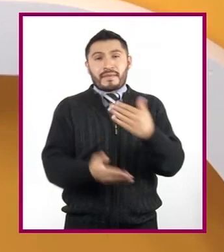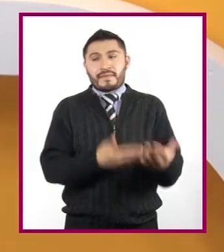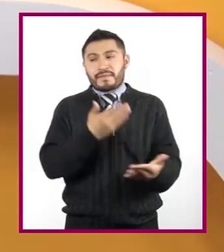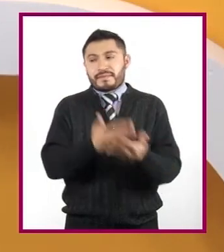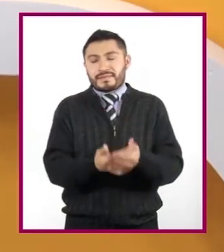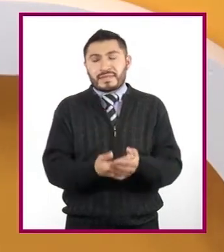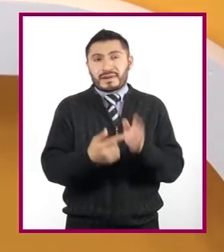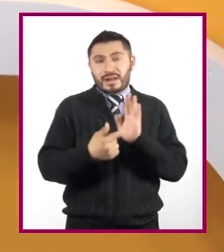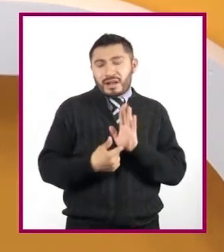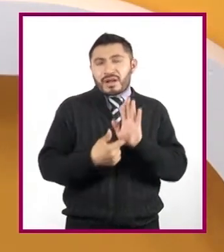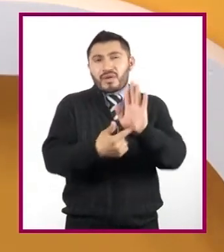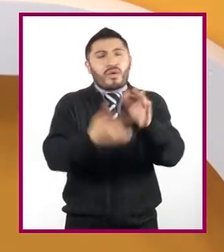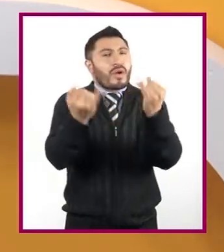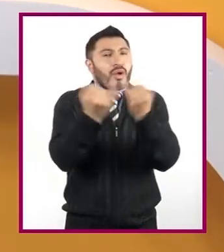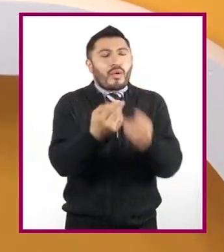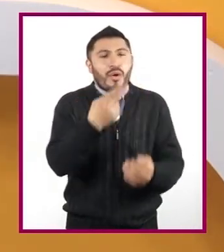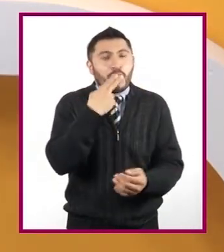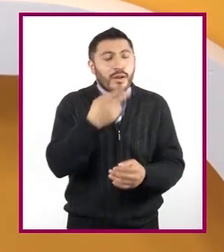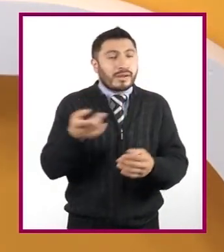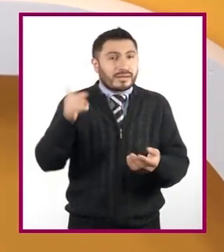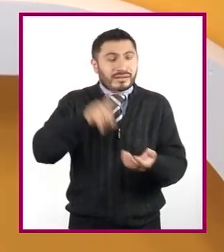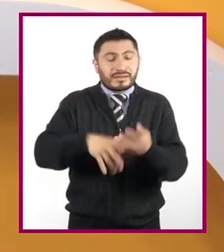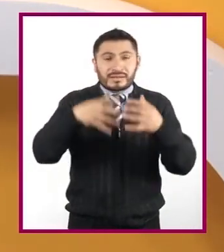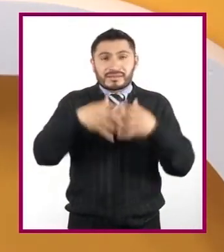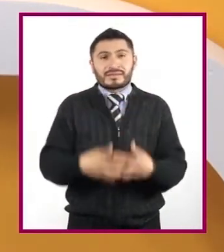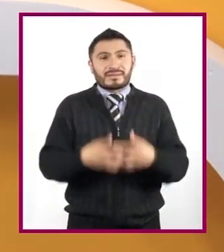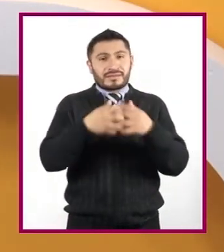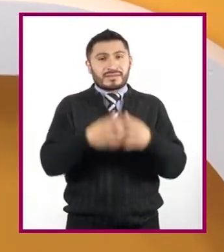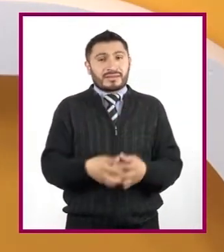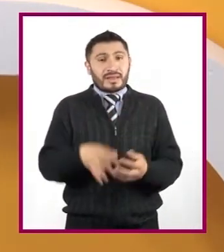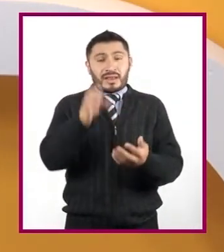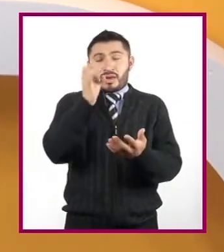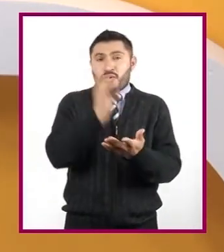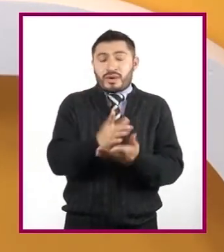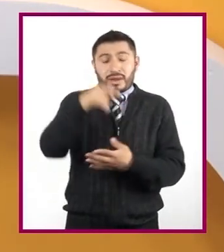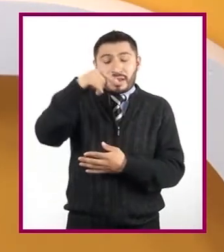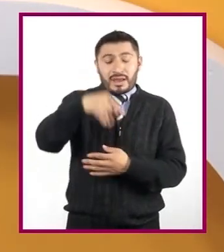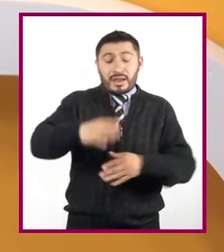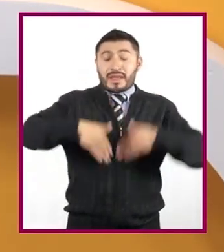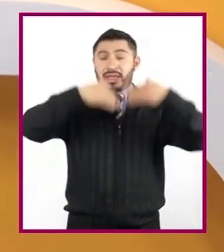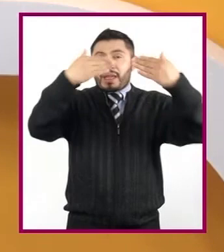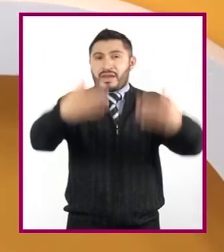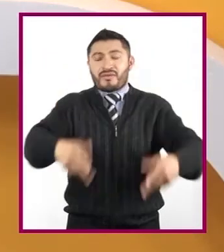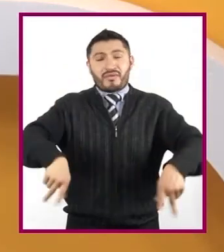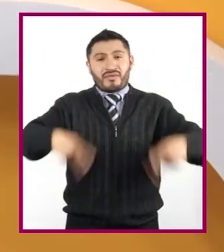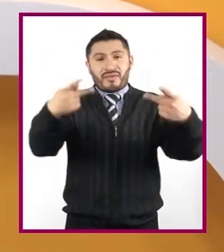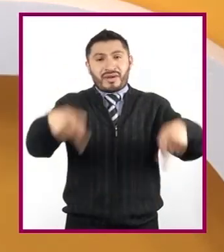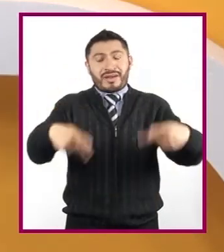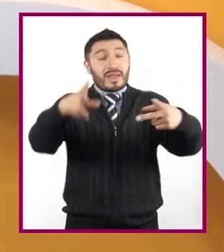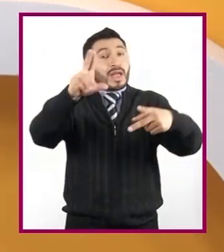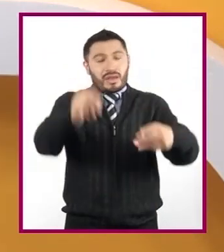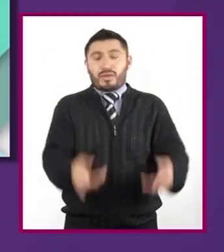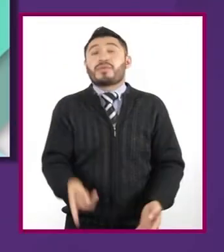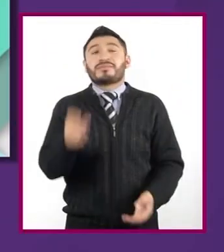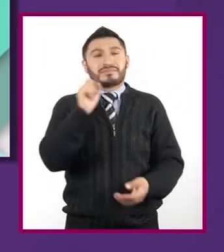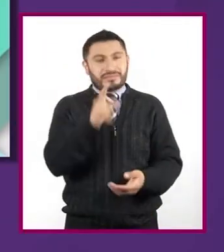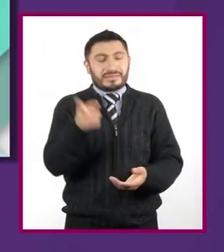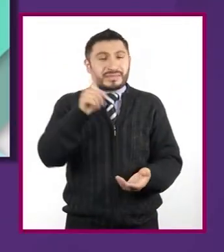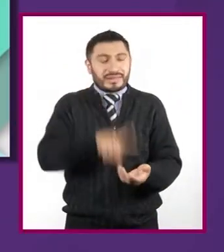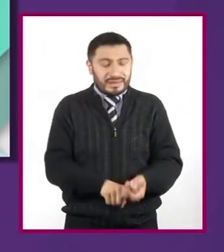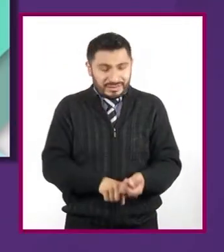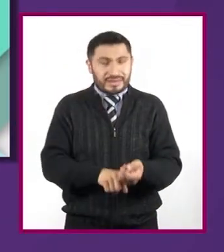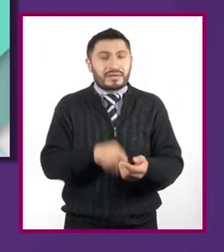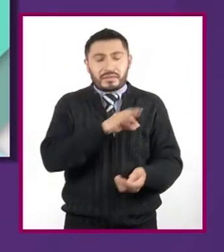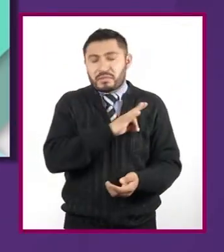El muestreo también es utilizado en la industria, no solo de forma externa hacia sus clientes o consumidores. También